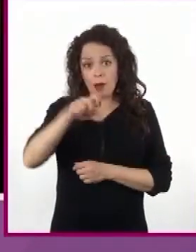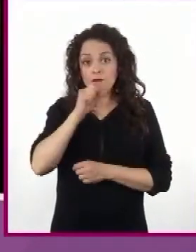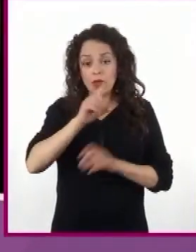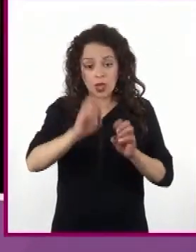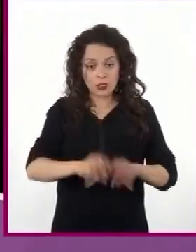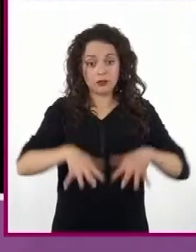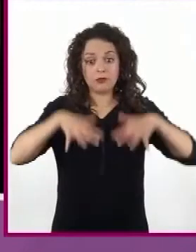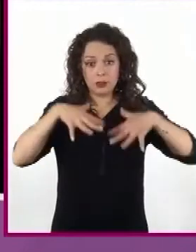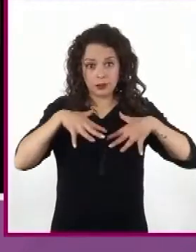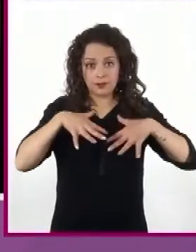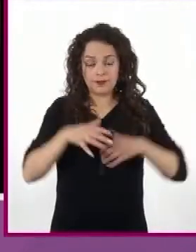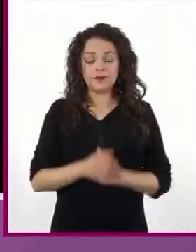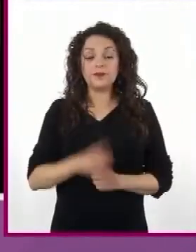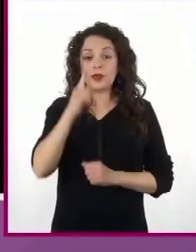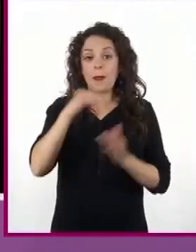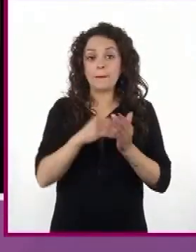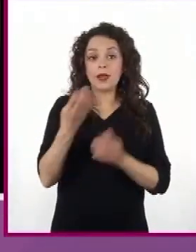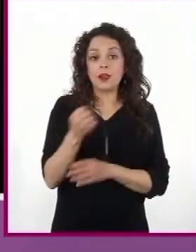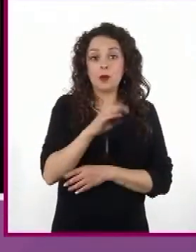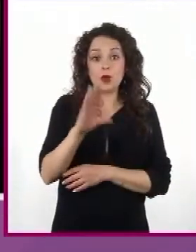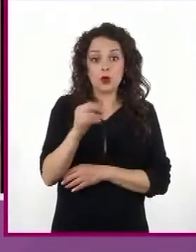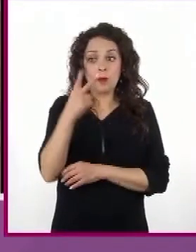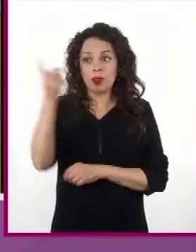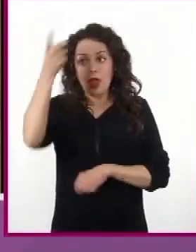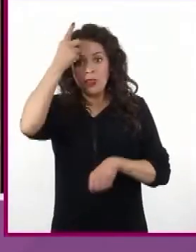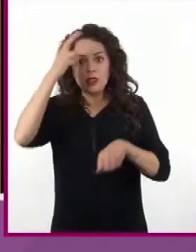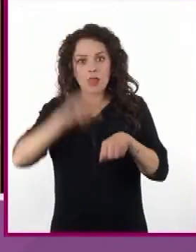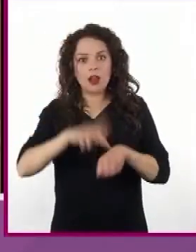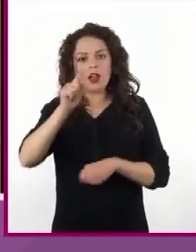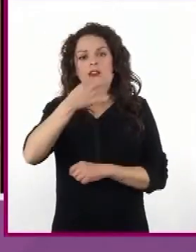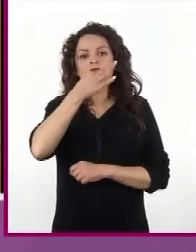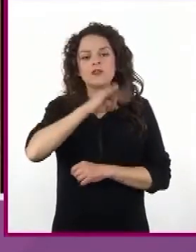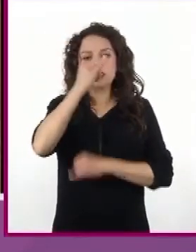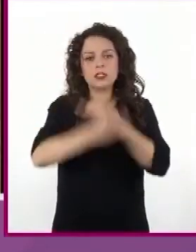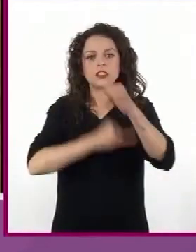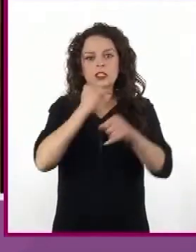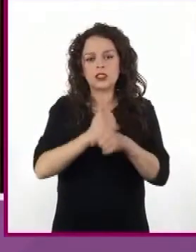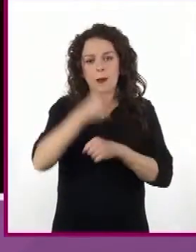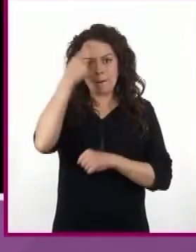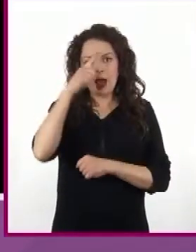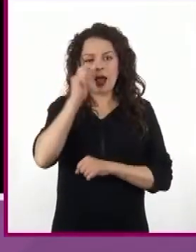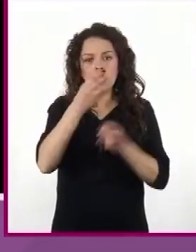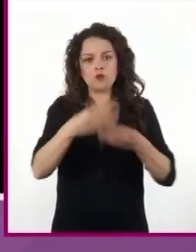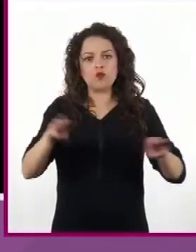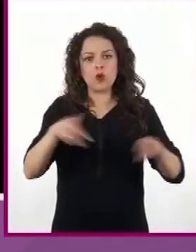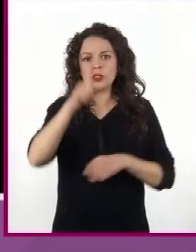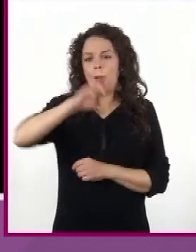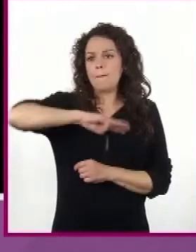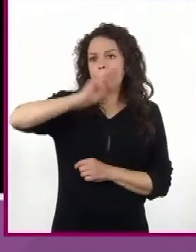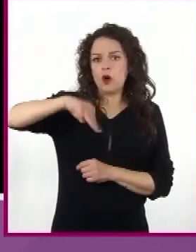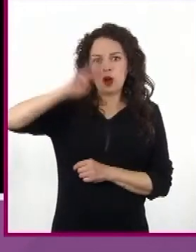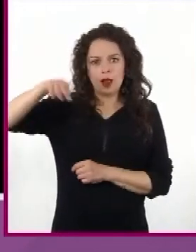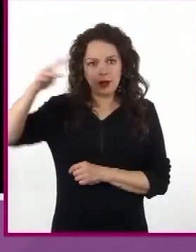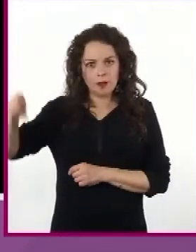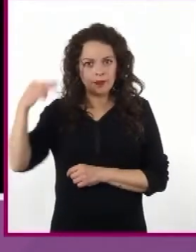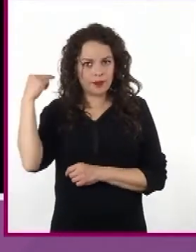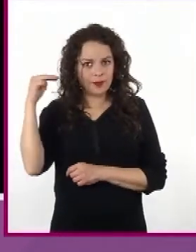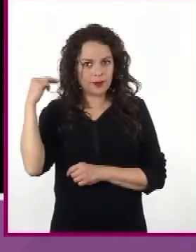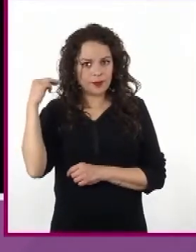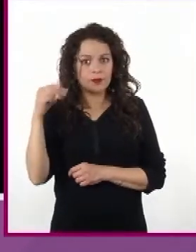En 1992 fue director del Festival Internacional de Música de Morelia y fundó el Coro Nacional de